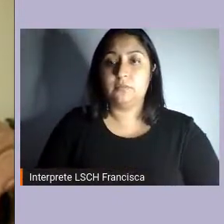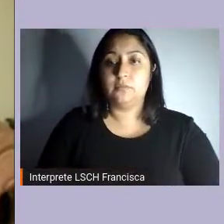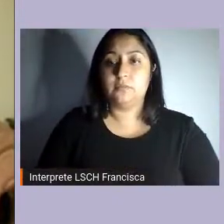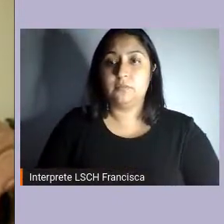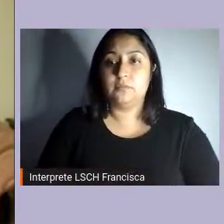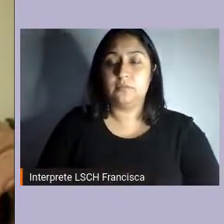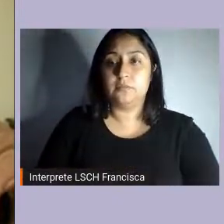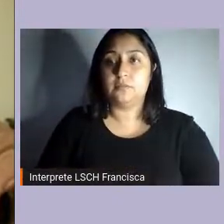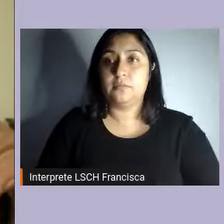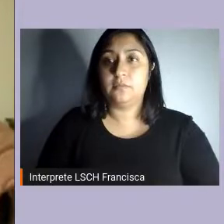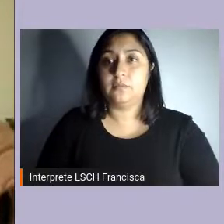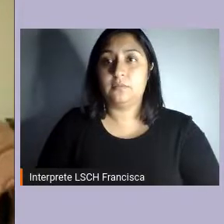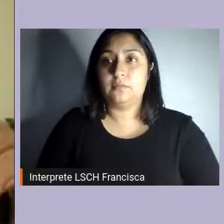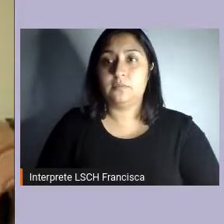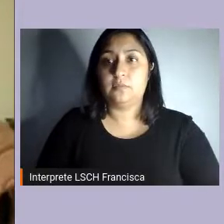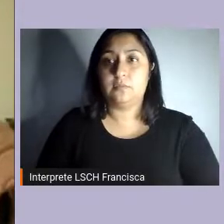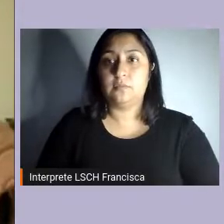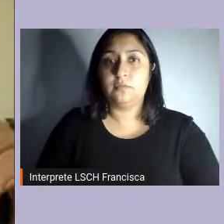Puse aquí